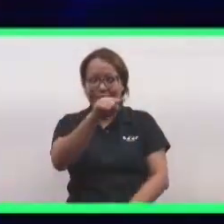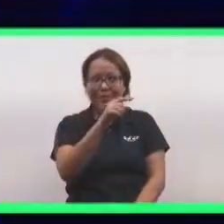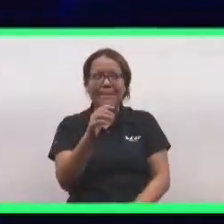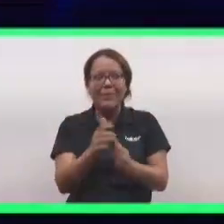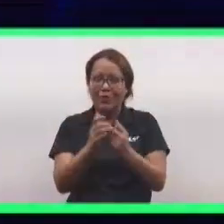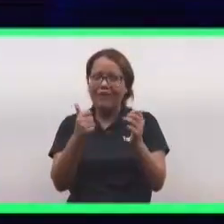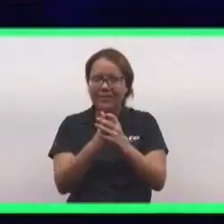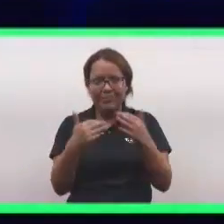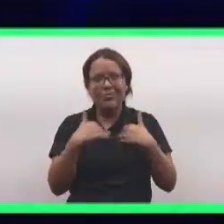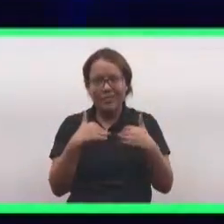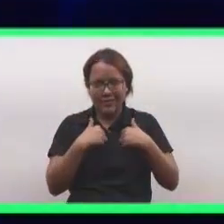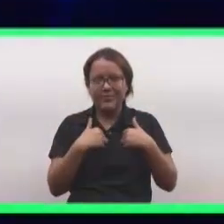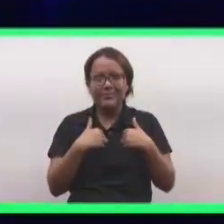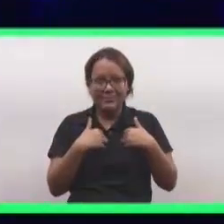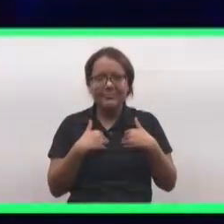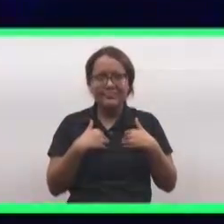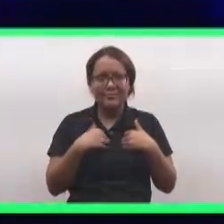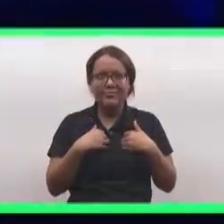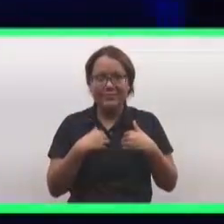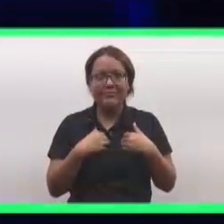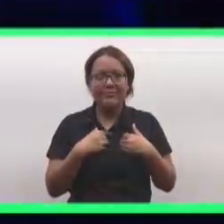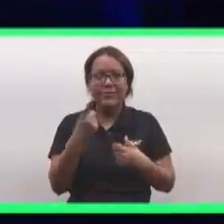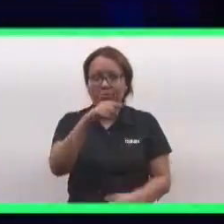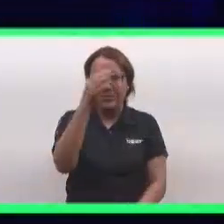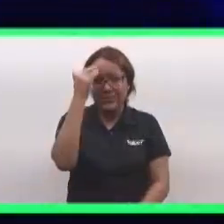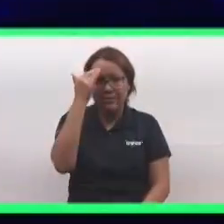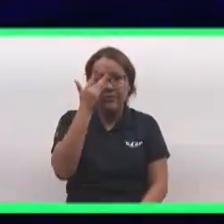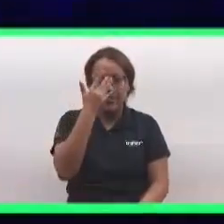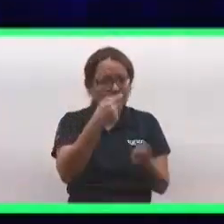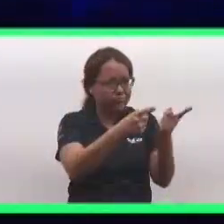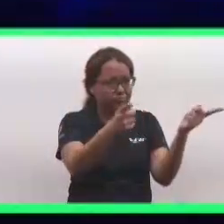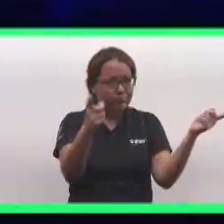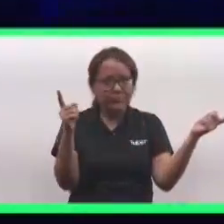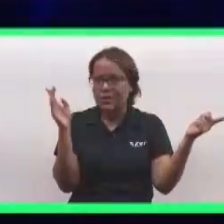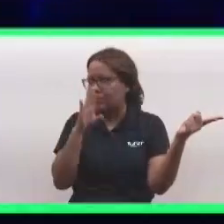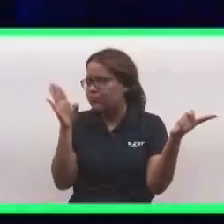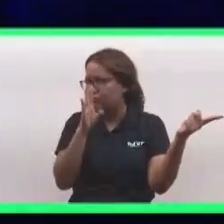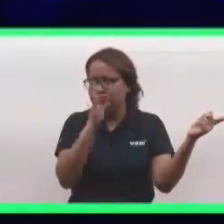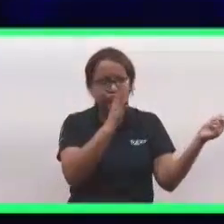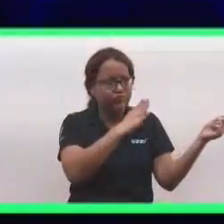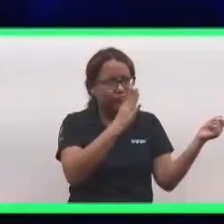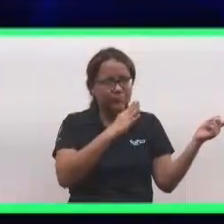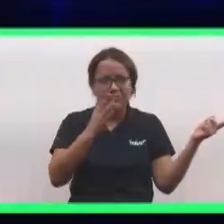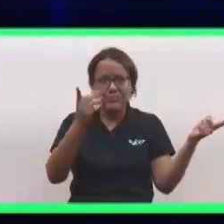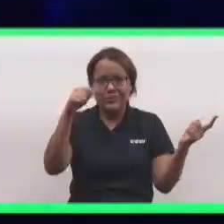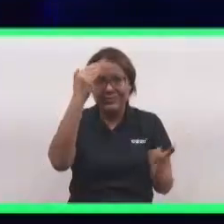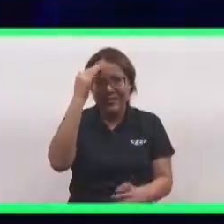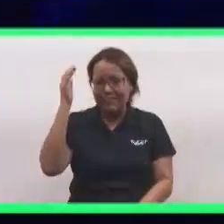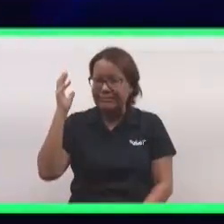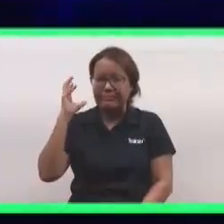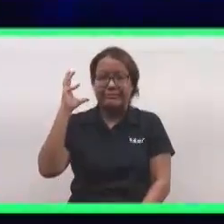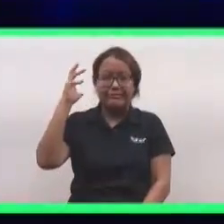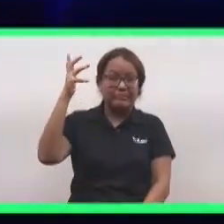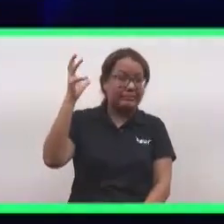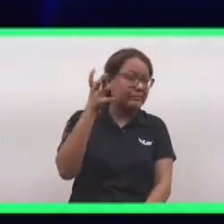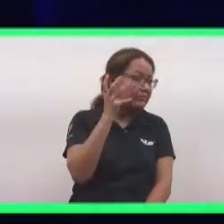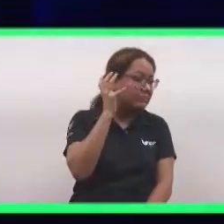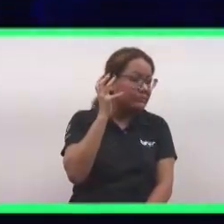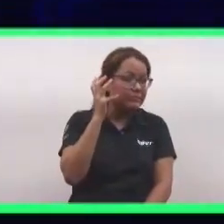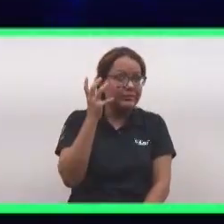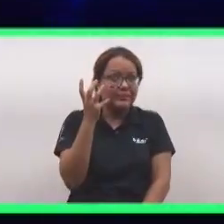cuenta. Hay una contaminación con tantas cosas que escuchamos que no sabemos ni qué escuchar. Hay mucho ruido en el ambiente